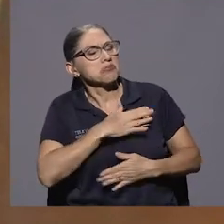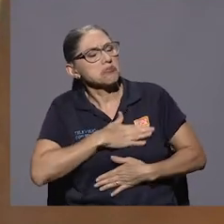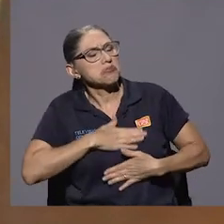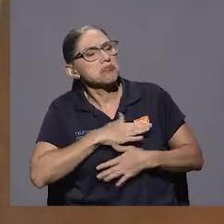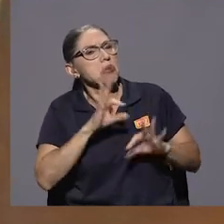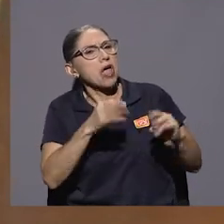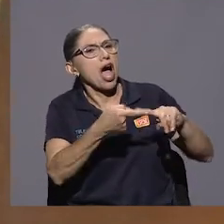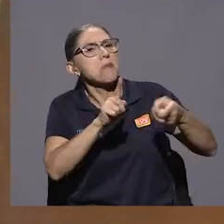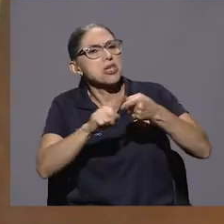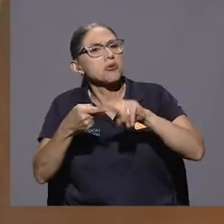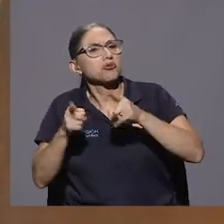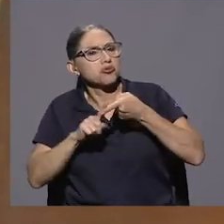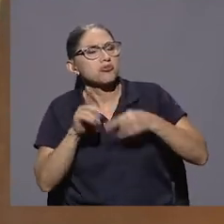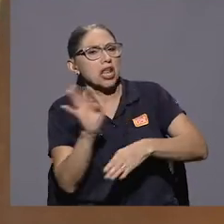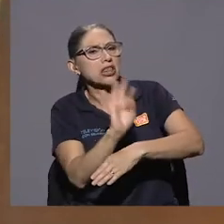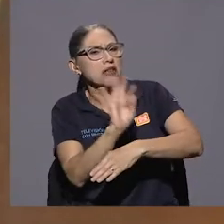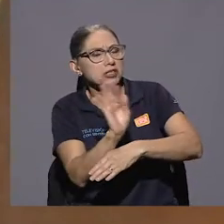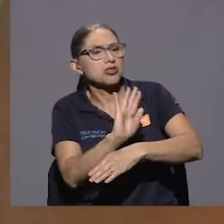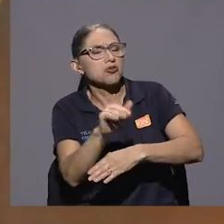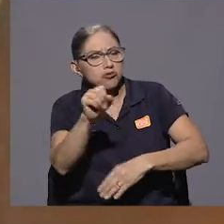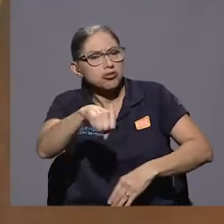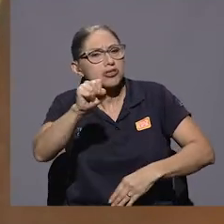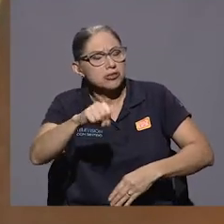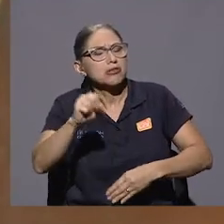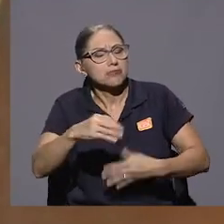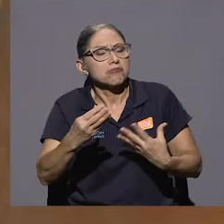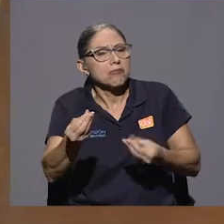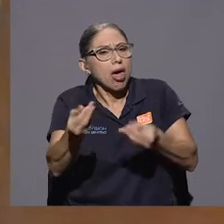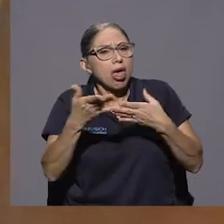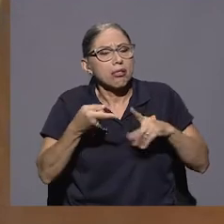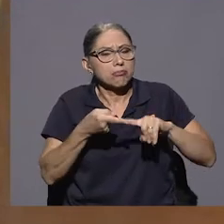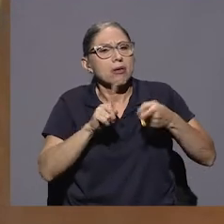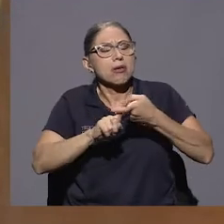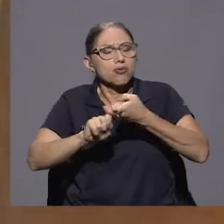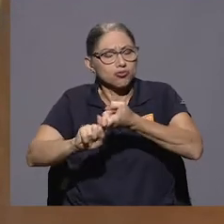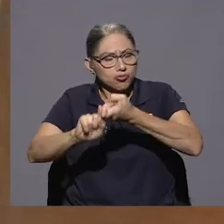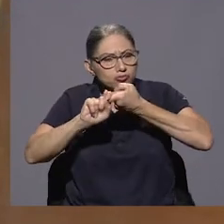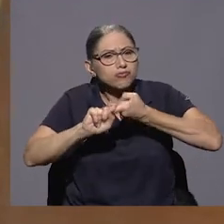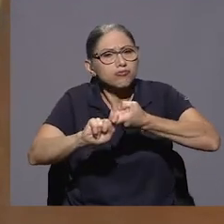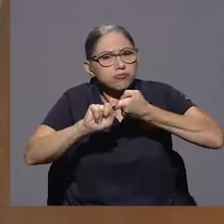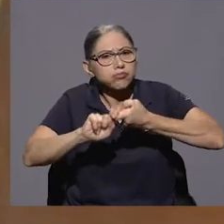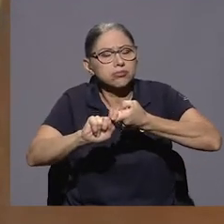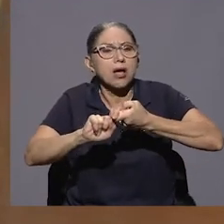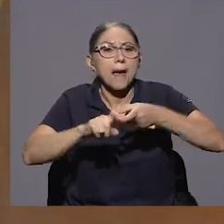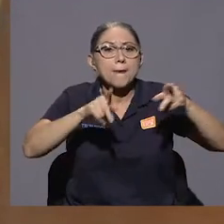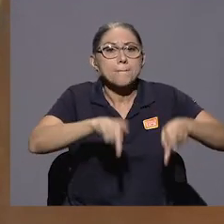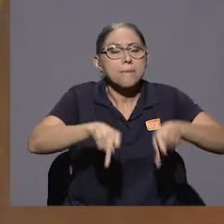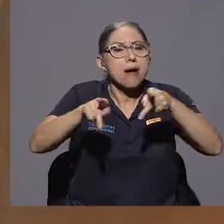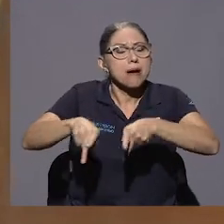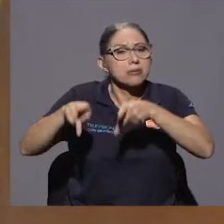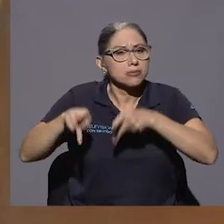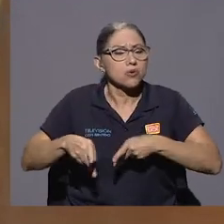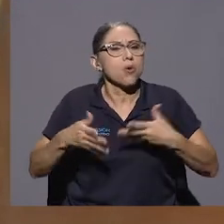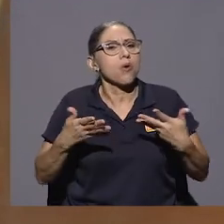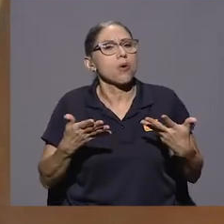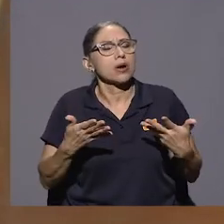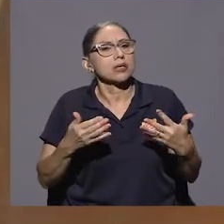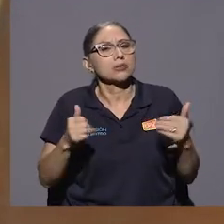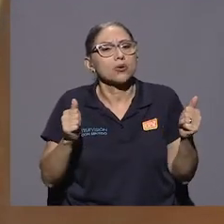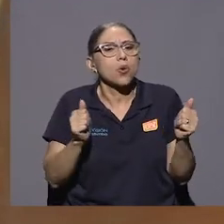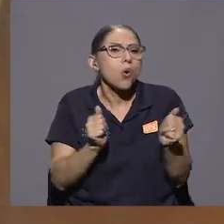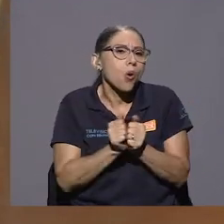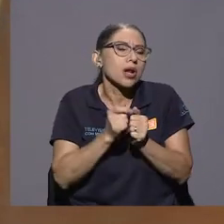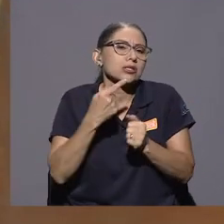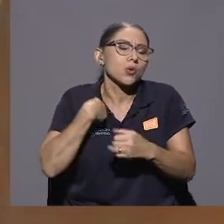pero sí deja amigos muy entrañables, con los que has coincidido para